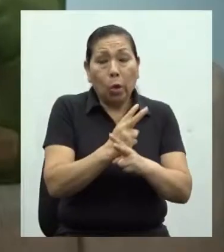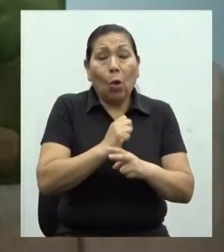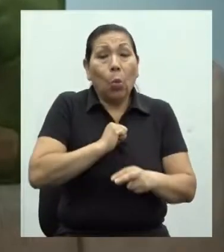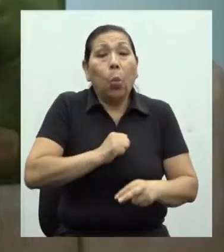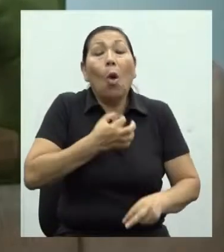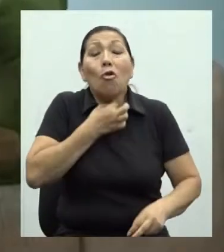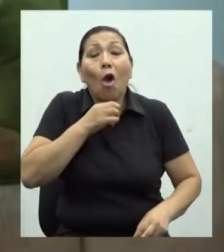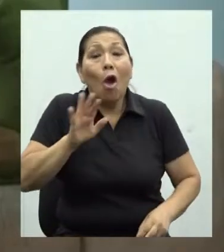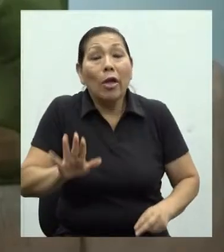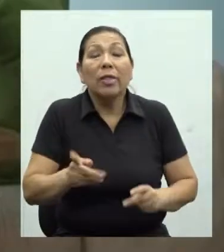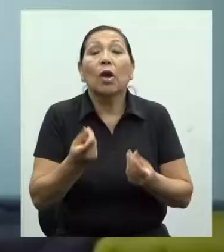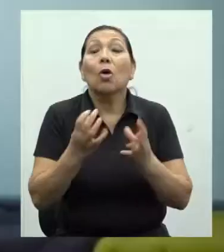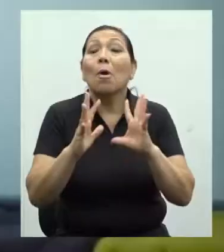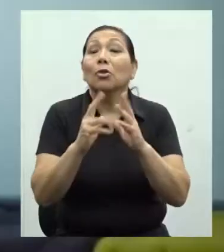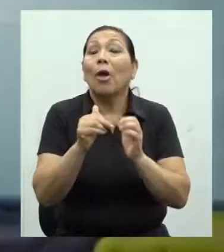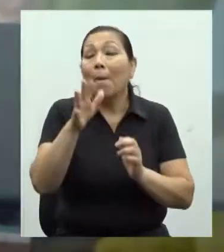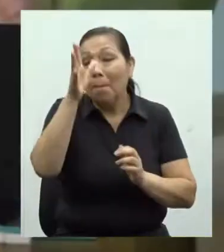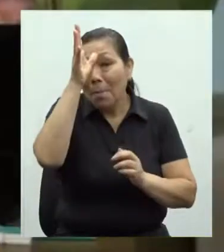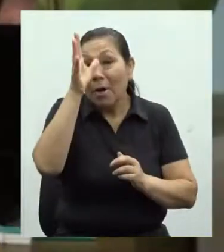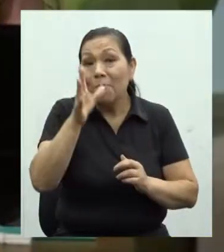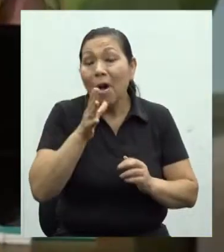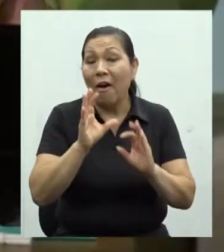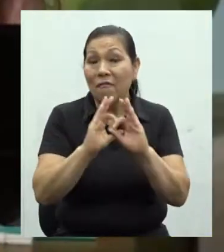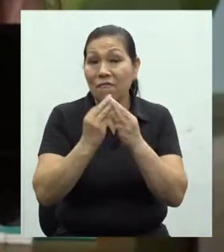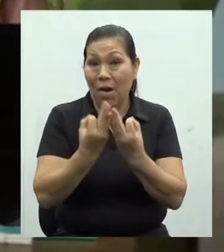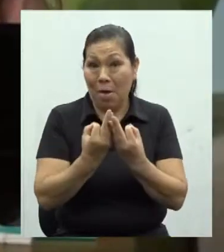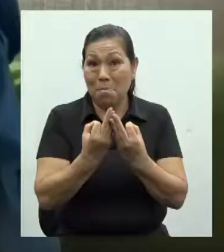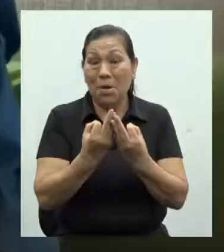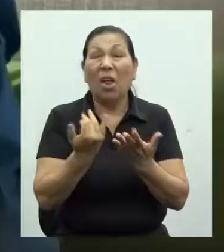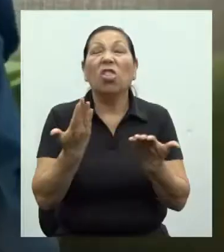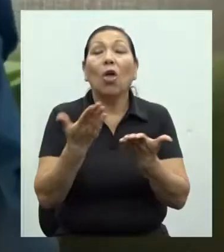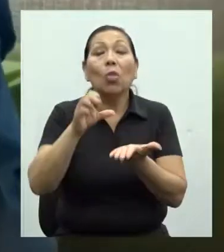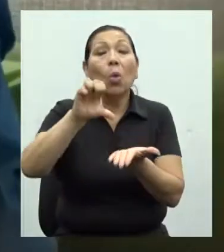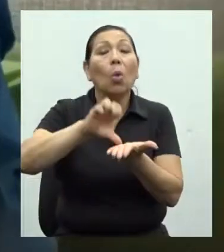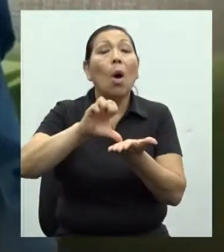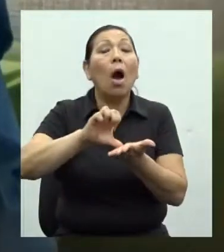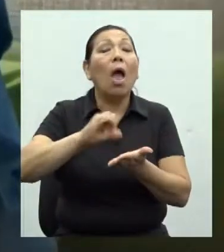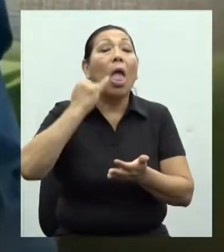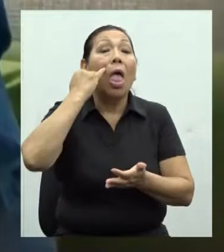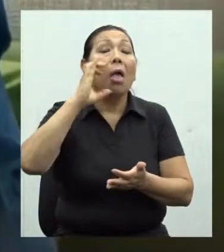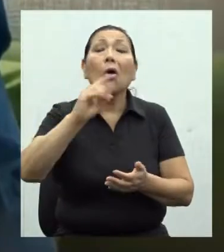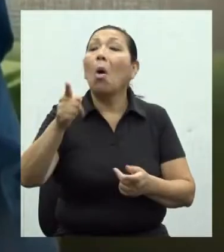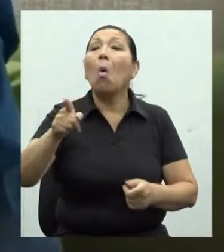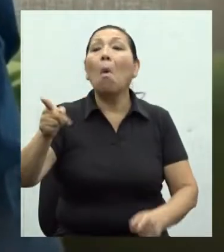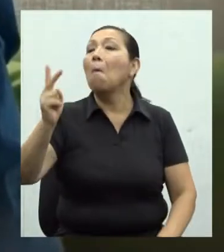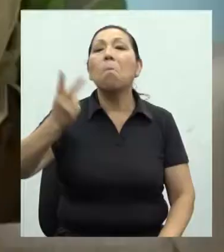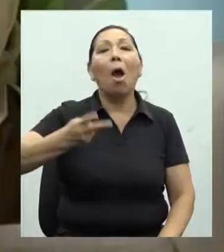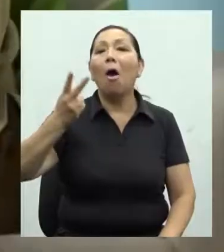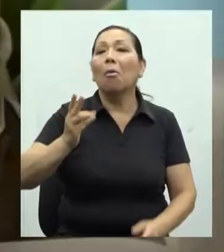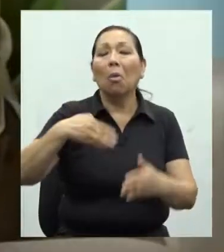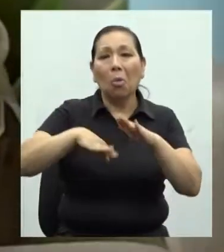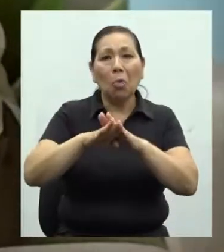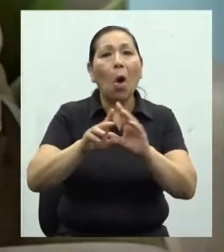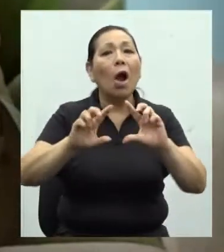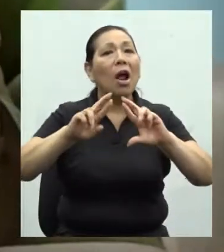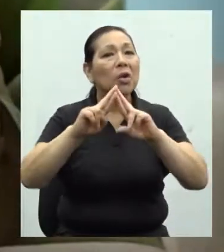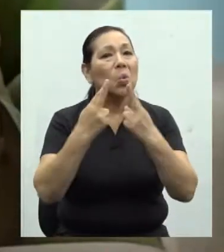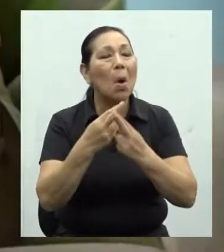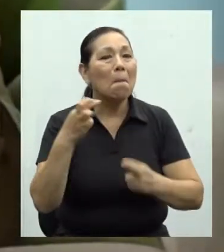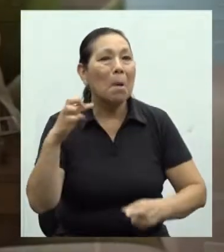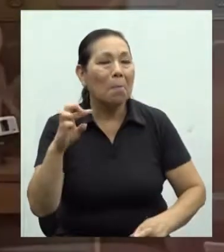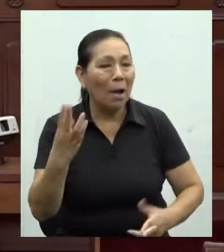a quien la Asociación de Padres de Familia de un colegio en Ica le prohibió participar en las asambleas